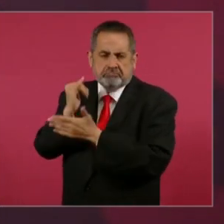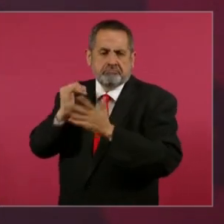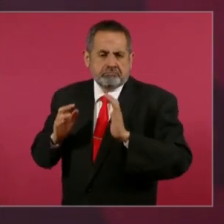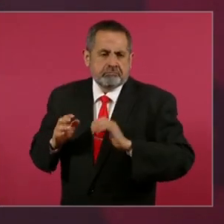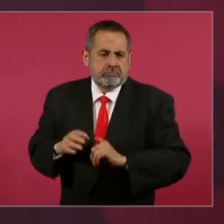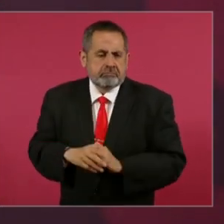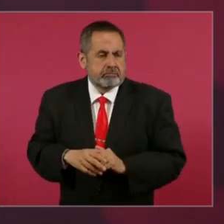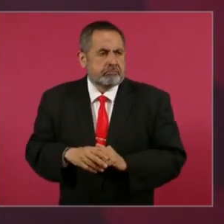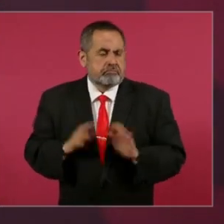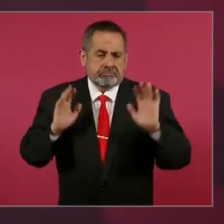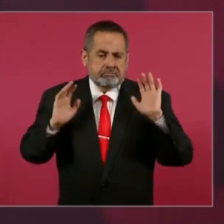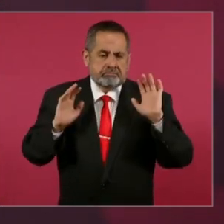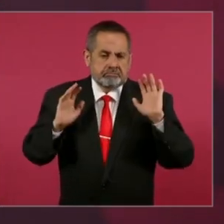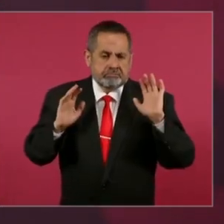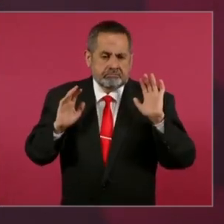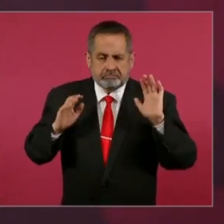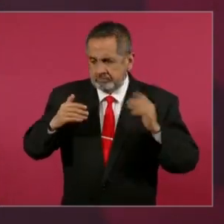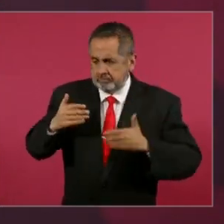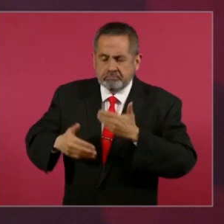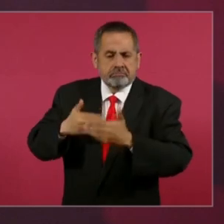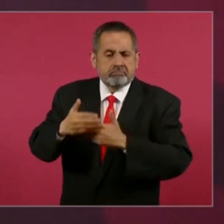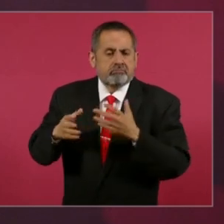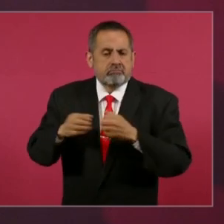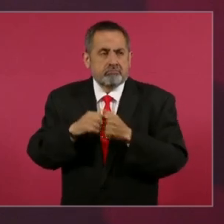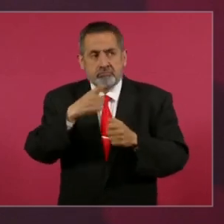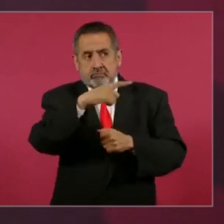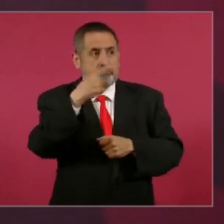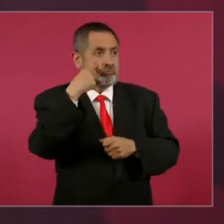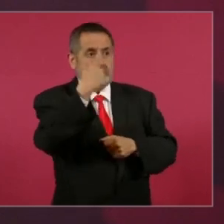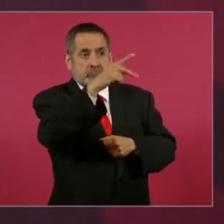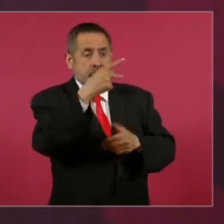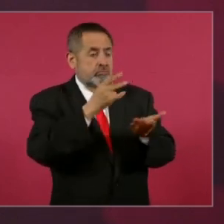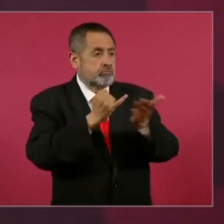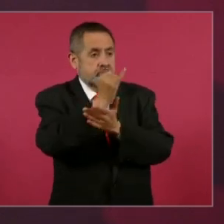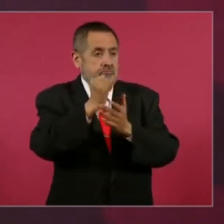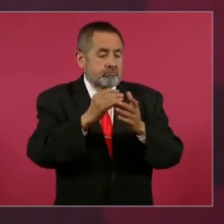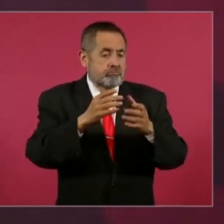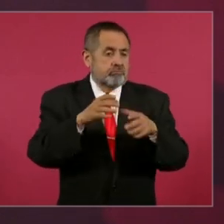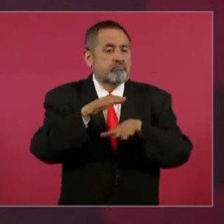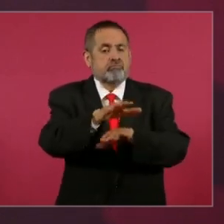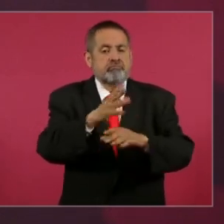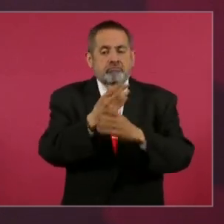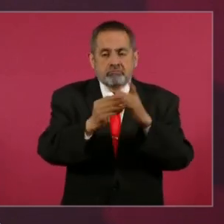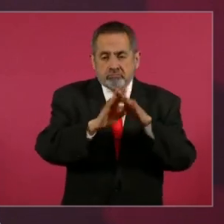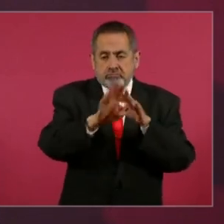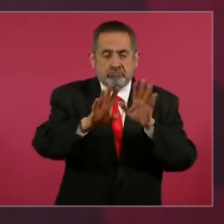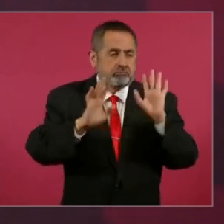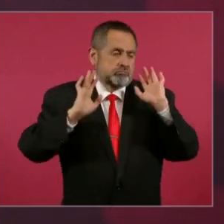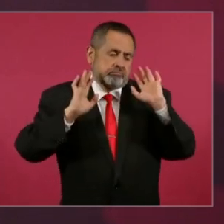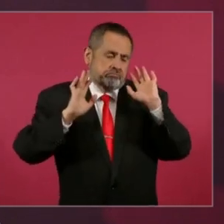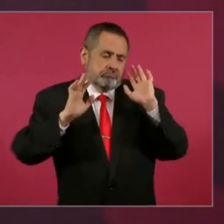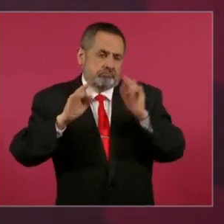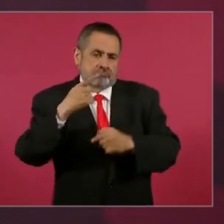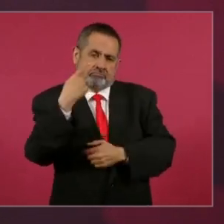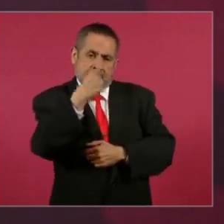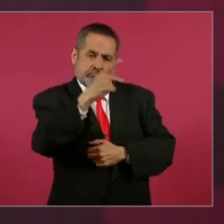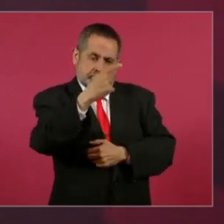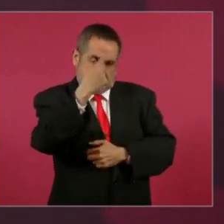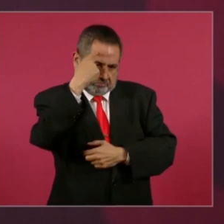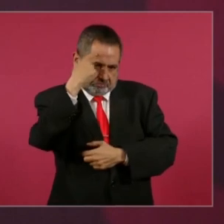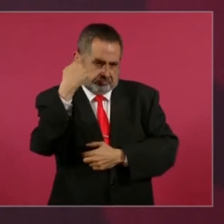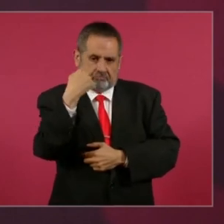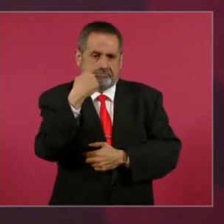y que pueden tomar la política o decidir sobre la política migratoria que ellos